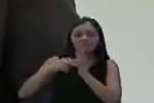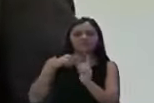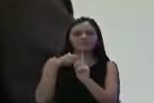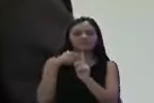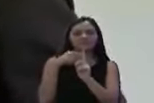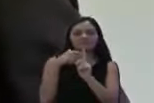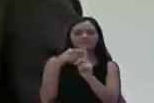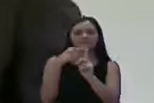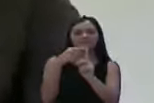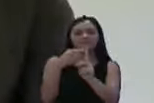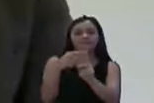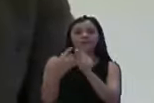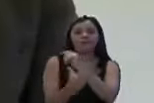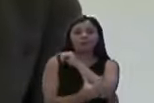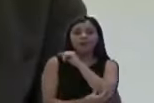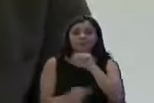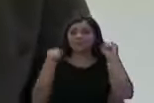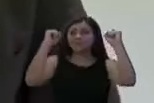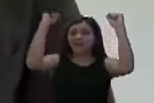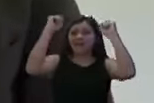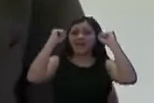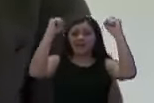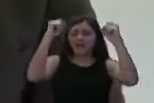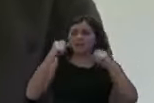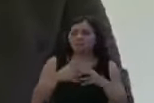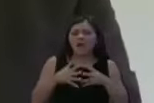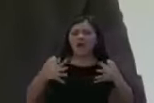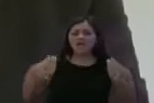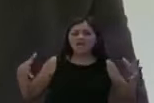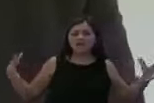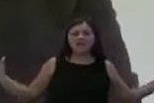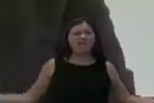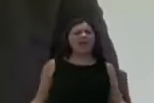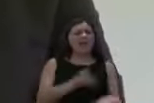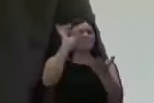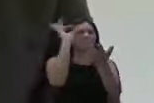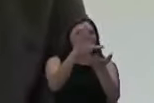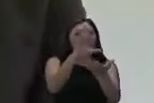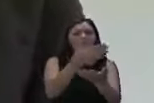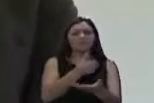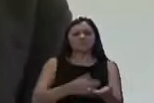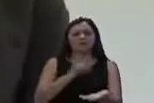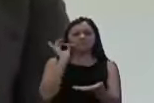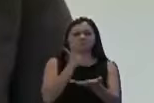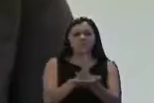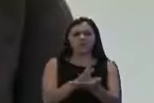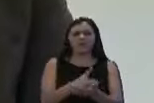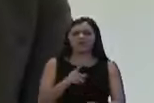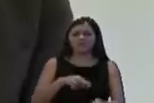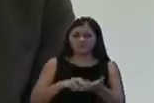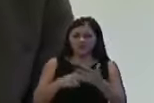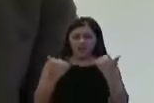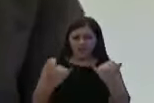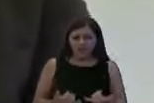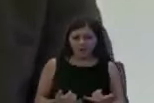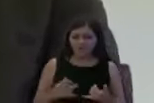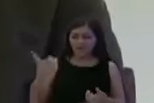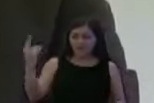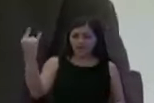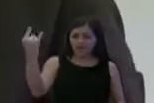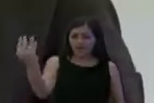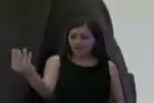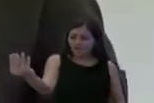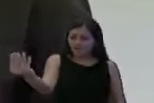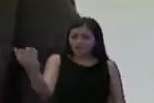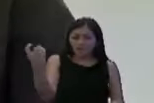otros gobiernos lo tumbaban los pobres por traidores ahí si las grandes mayorías este gobierno lo quiere tumbar un puñado de ricos que